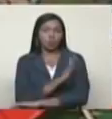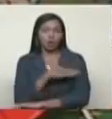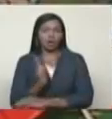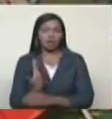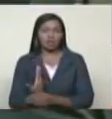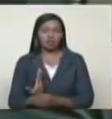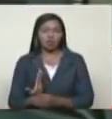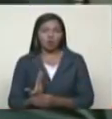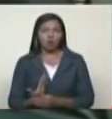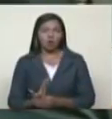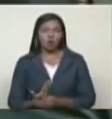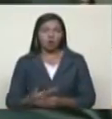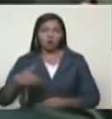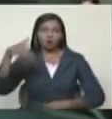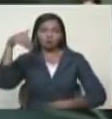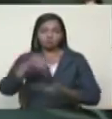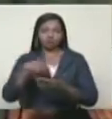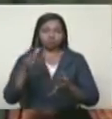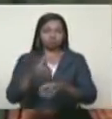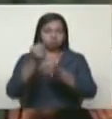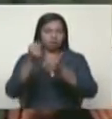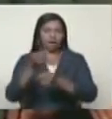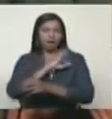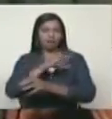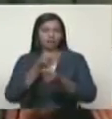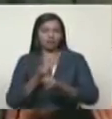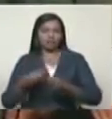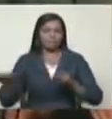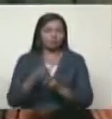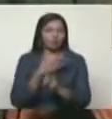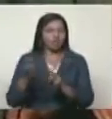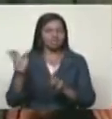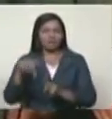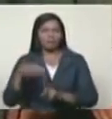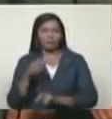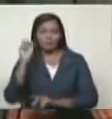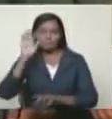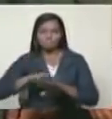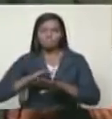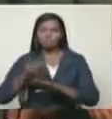querido hacerse del poder a través de la violencia, porque sí.